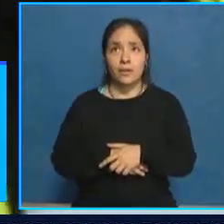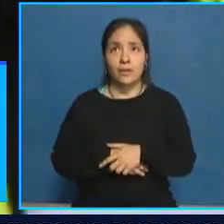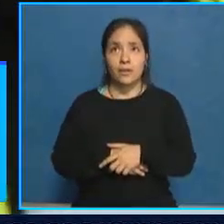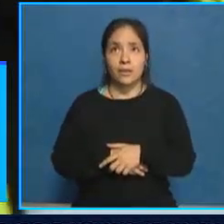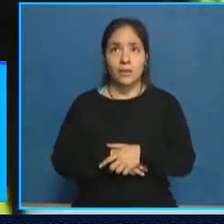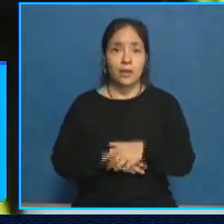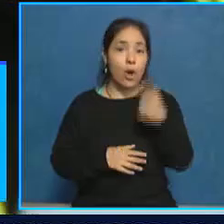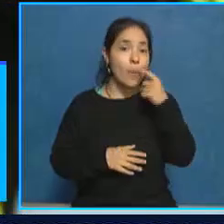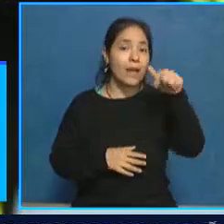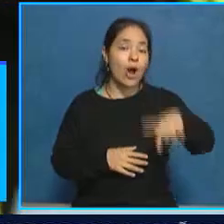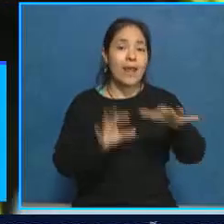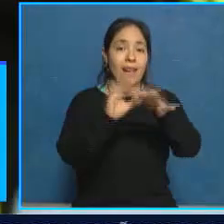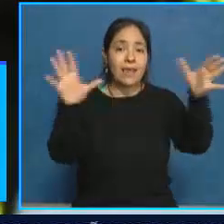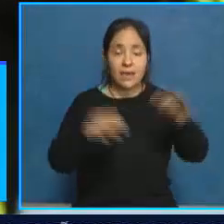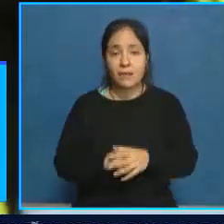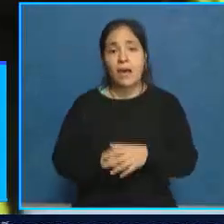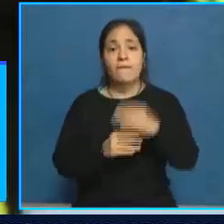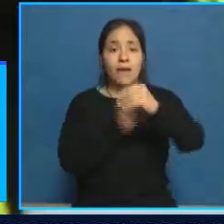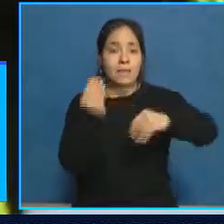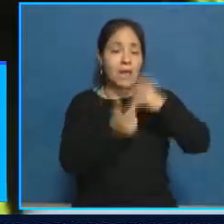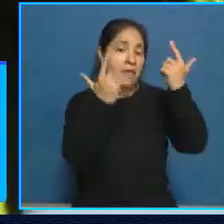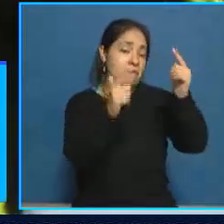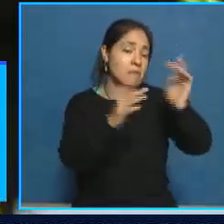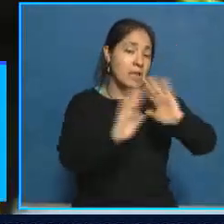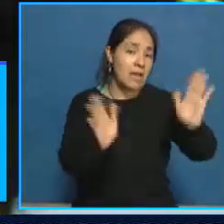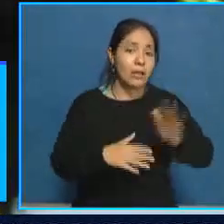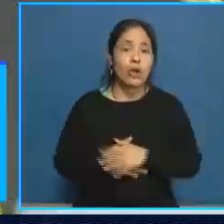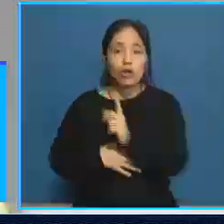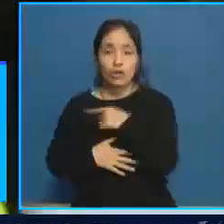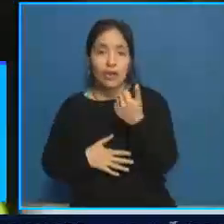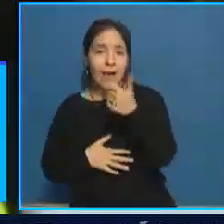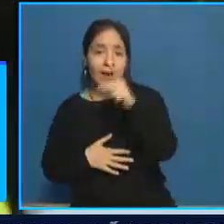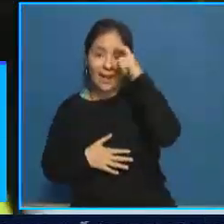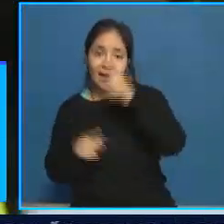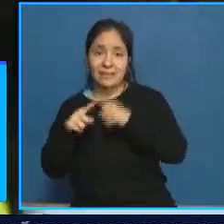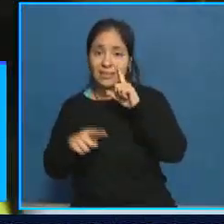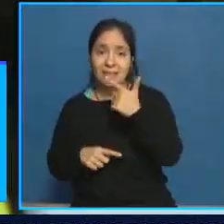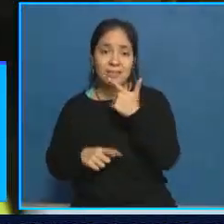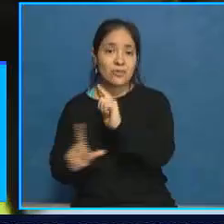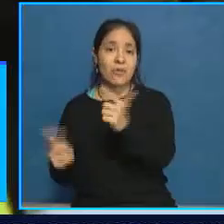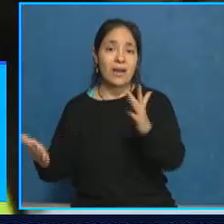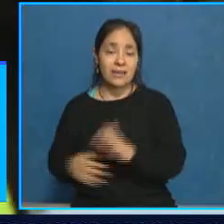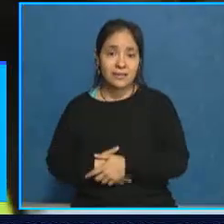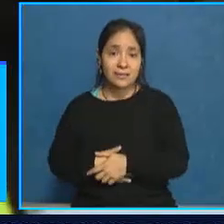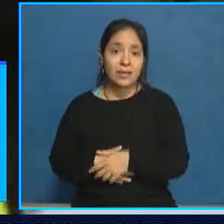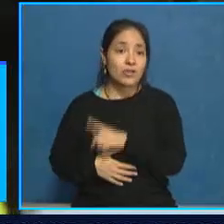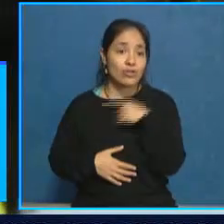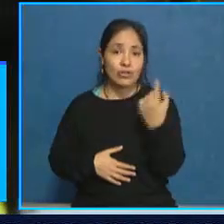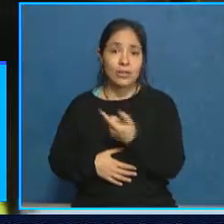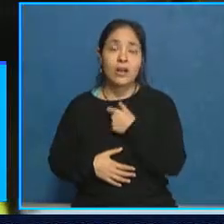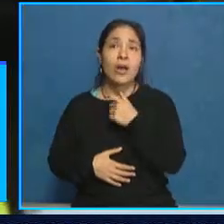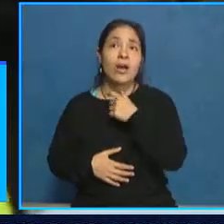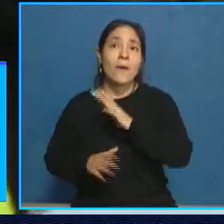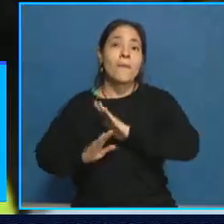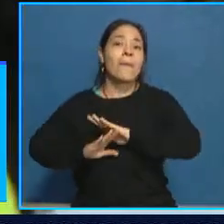Él está libre, disfrutando su familia, y nosotros no tenemos a Alexis. Nosotros no queremos más a Alexis. No